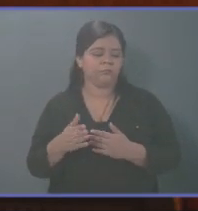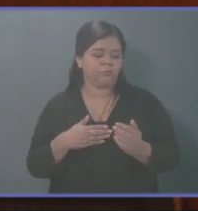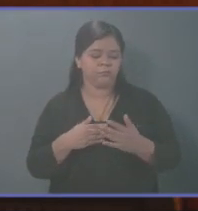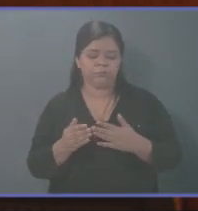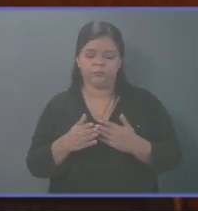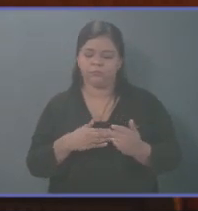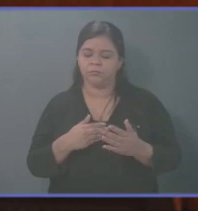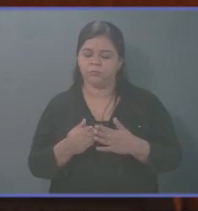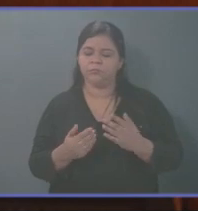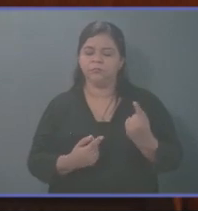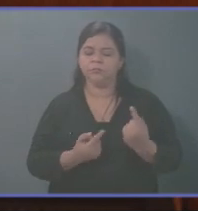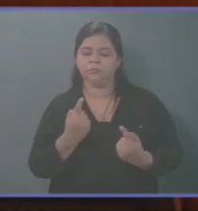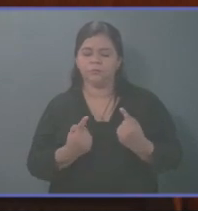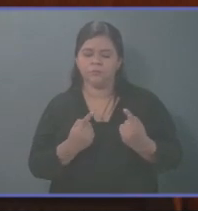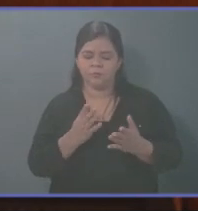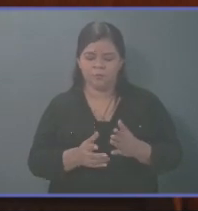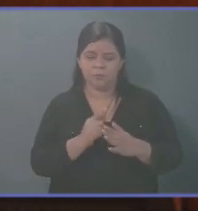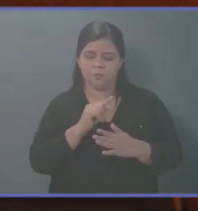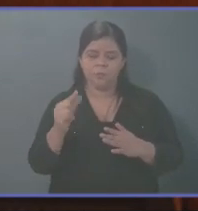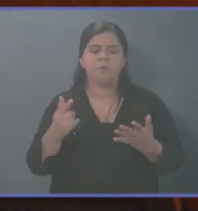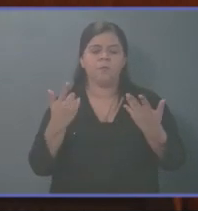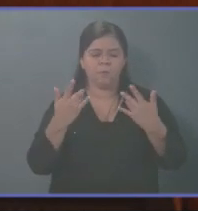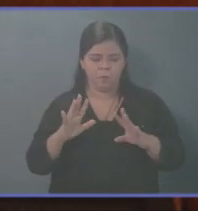indistintamente del órgano al que pertenecen.